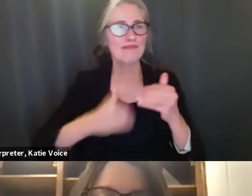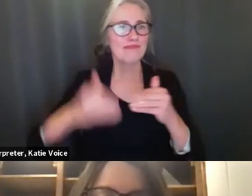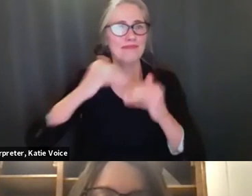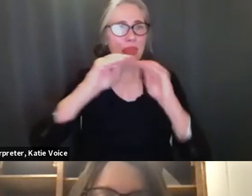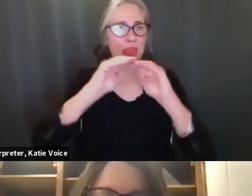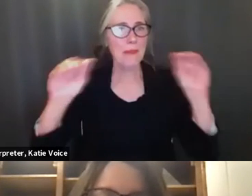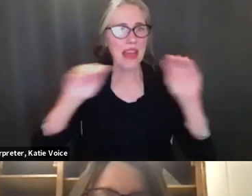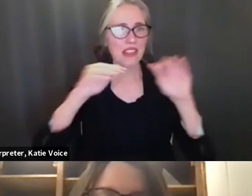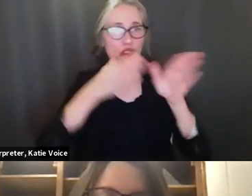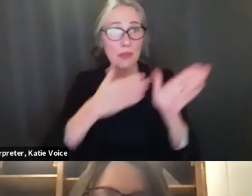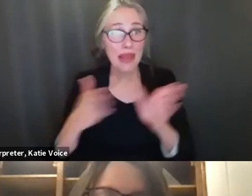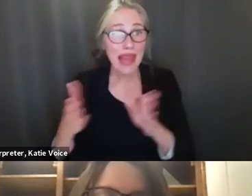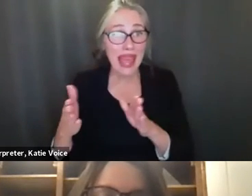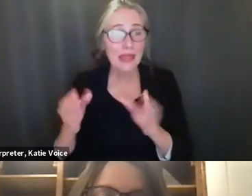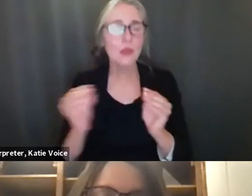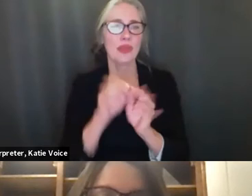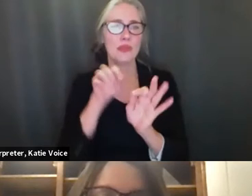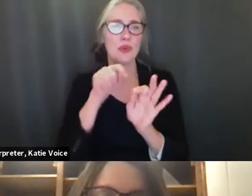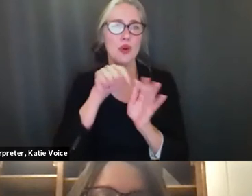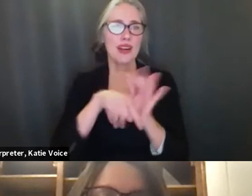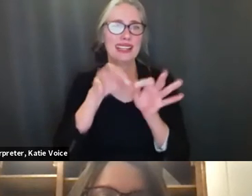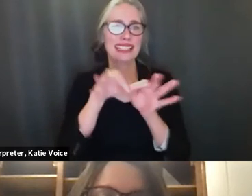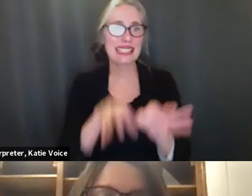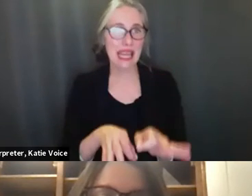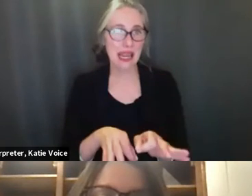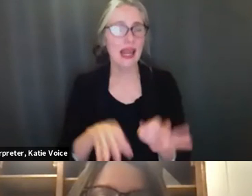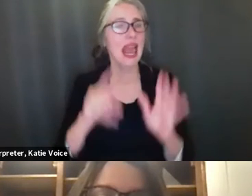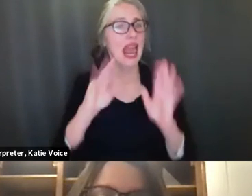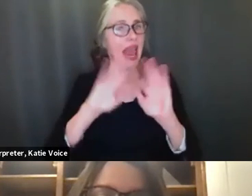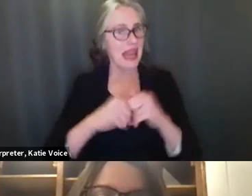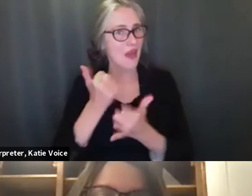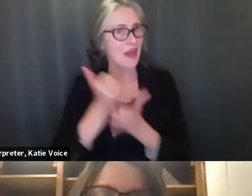el distrito. Próxima diapositiva.